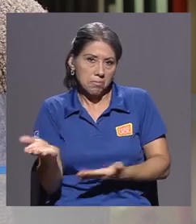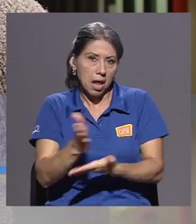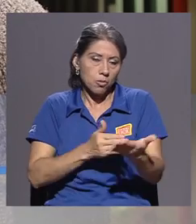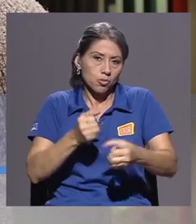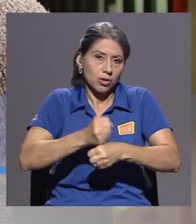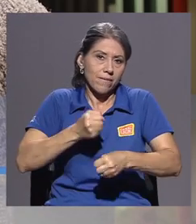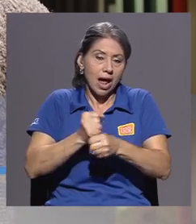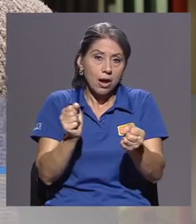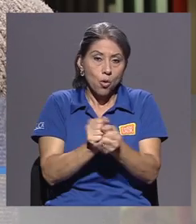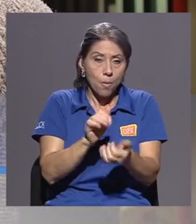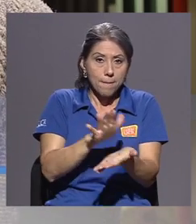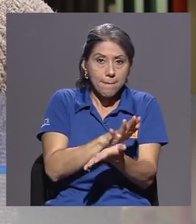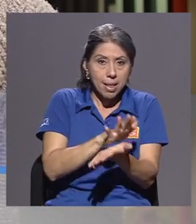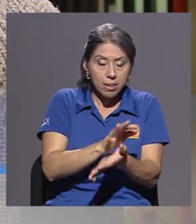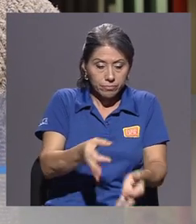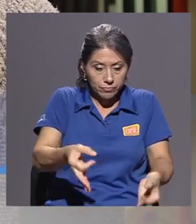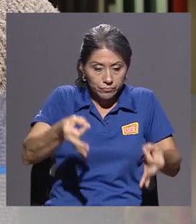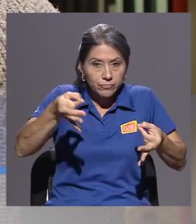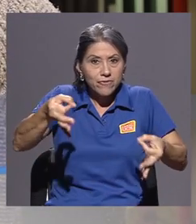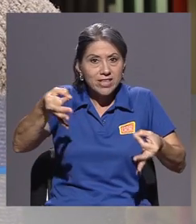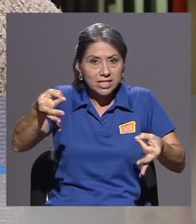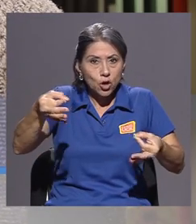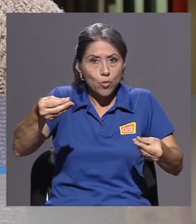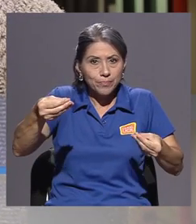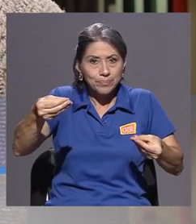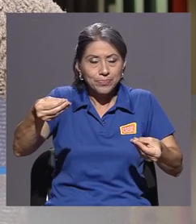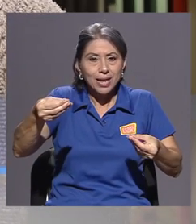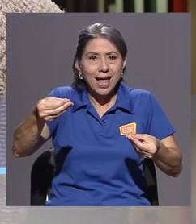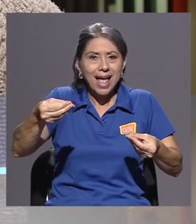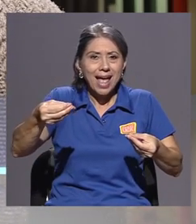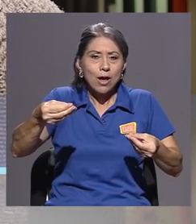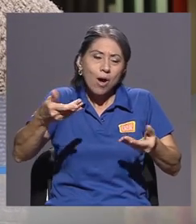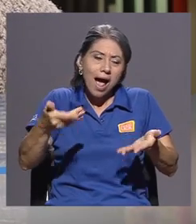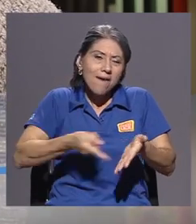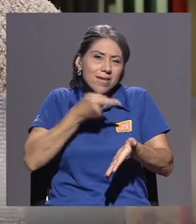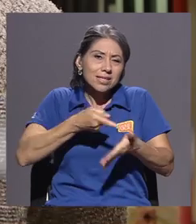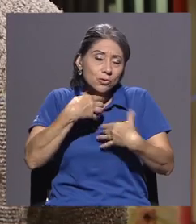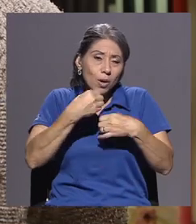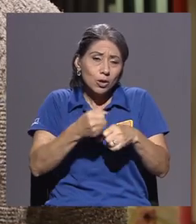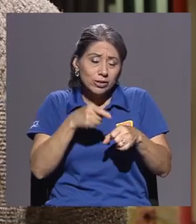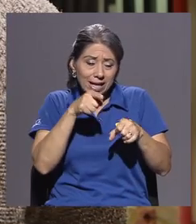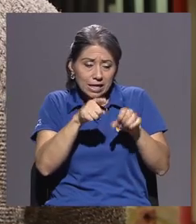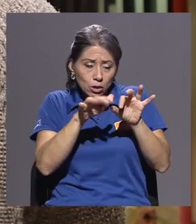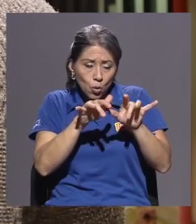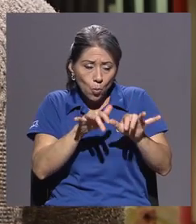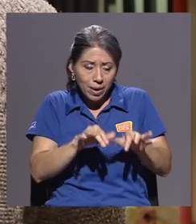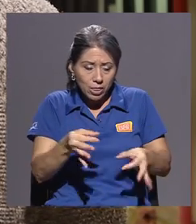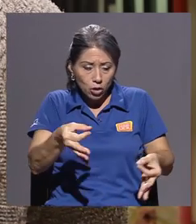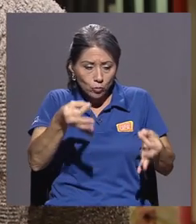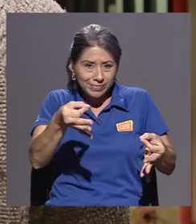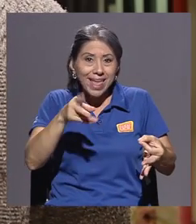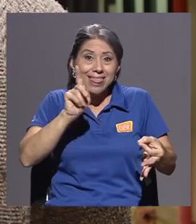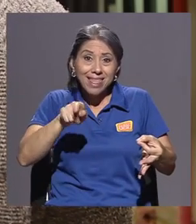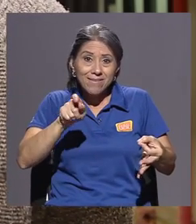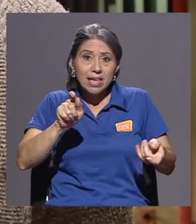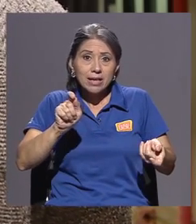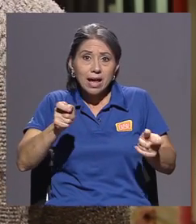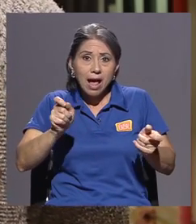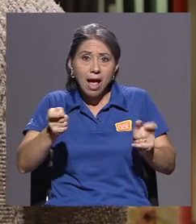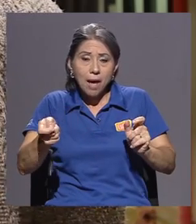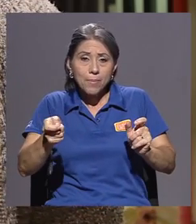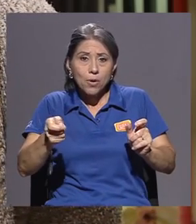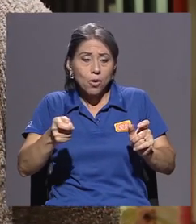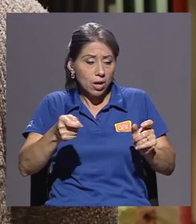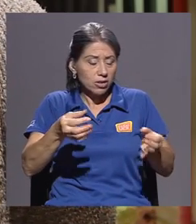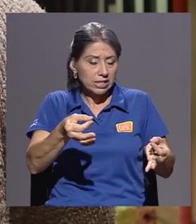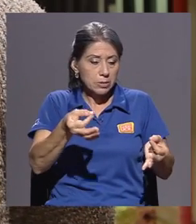trabaja con documento en papel físico, a veces cuando se hace el documento y hay que hacerle algún tipo de modificación o cambio, estos